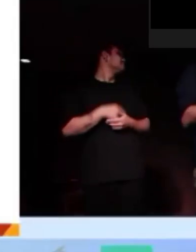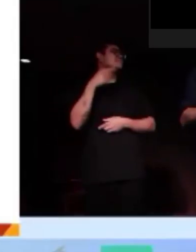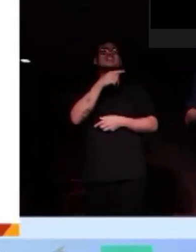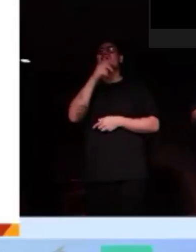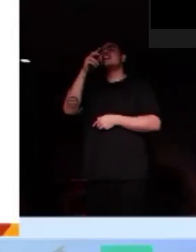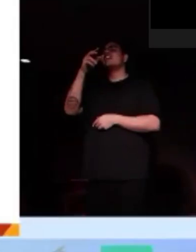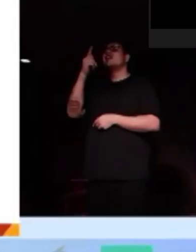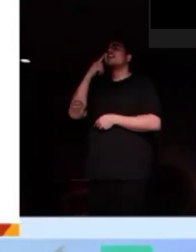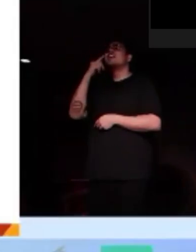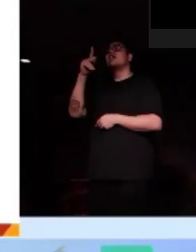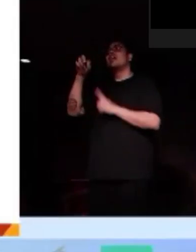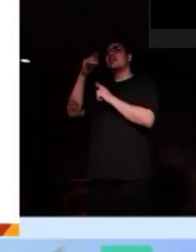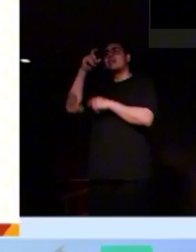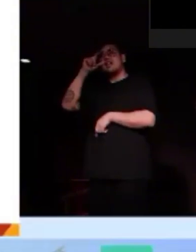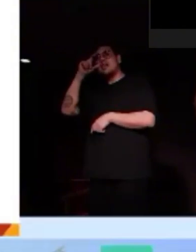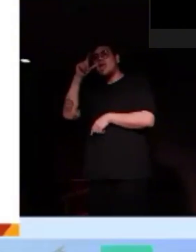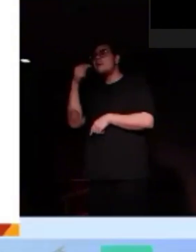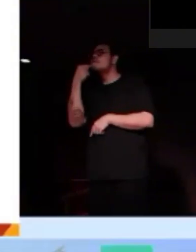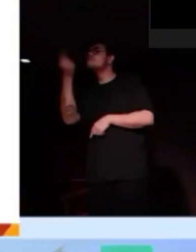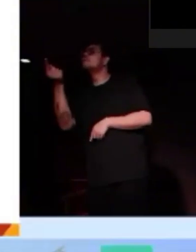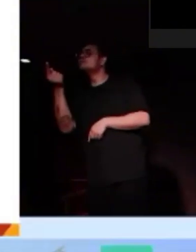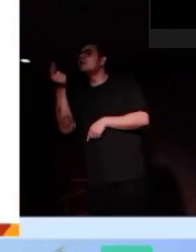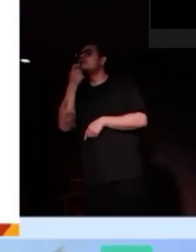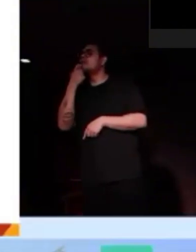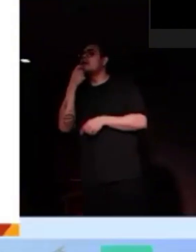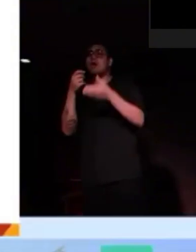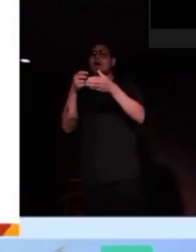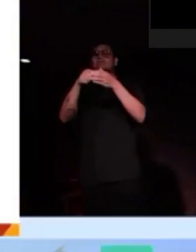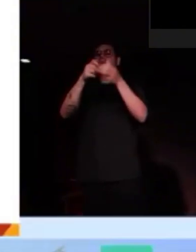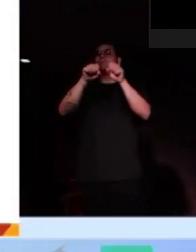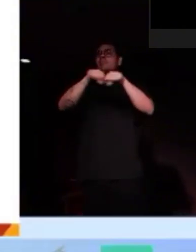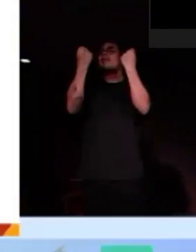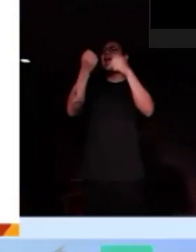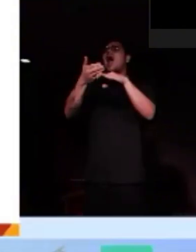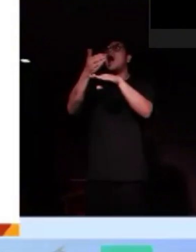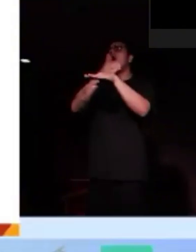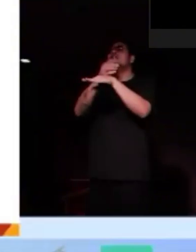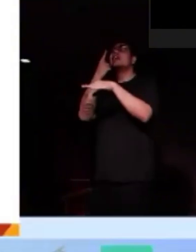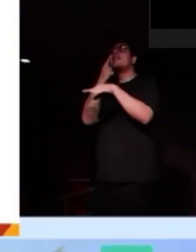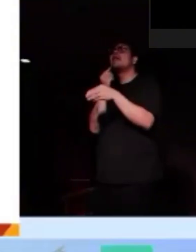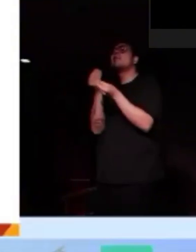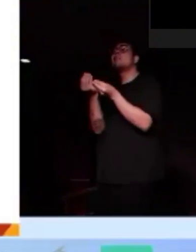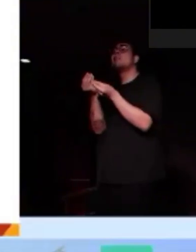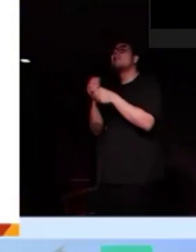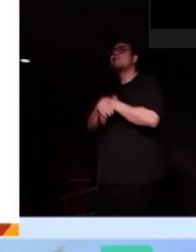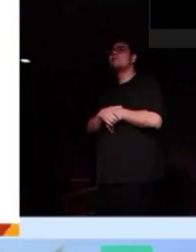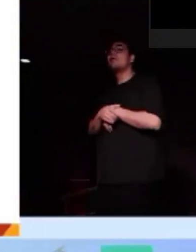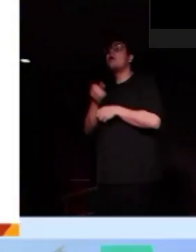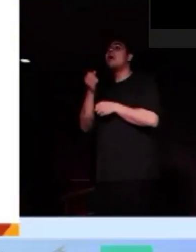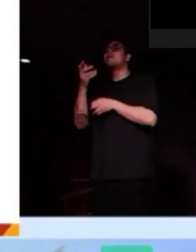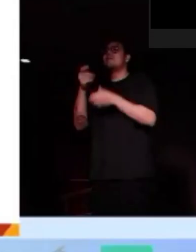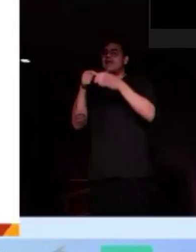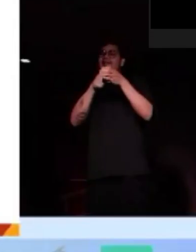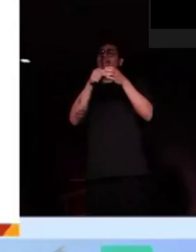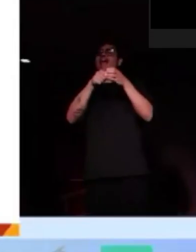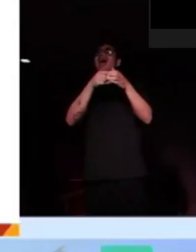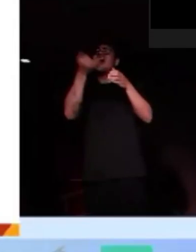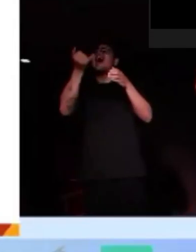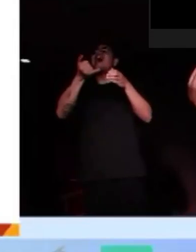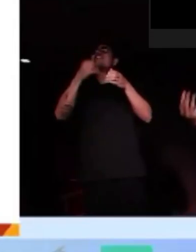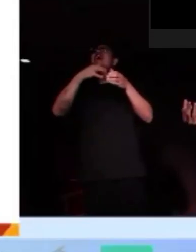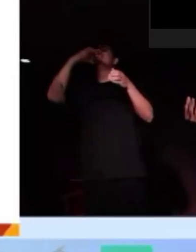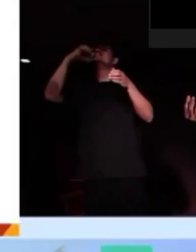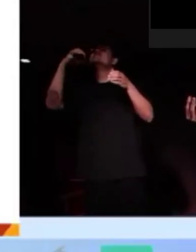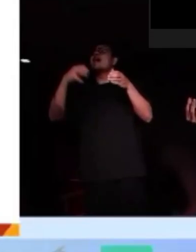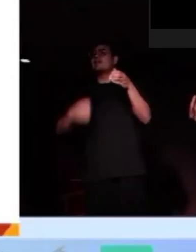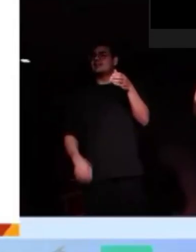preguntando a cada persona dónde estuvo el día en que se rompió el vaso, porque en ese vaso había quedado un poquitito de sangre. Entonces nosotros le proponíamos